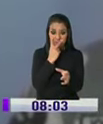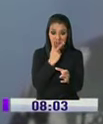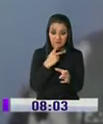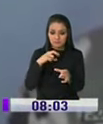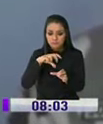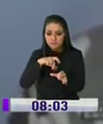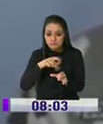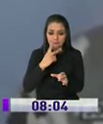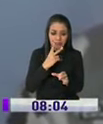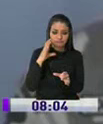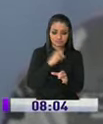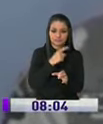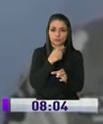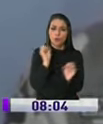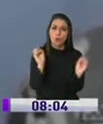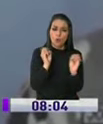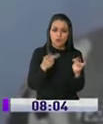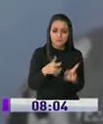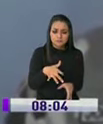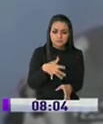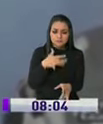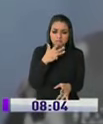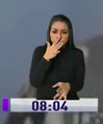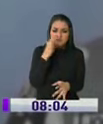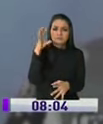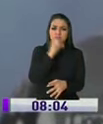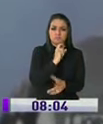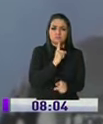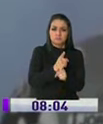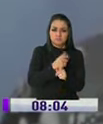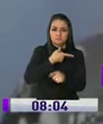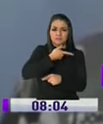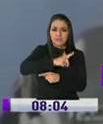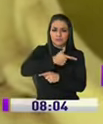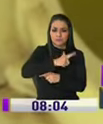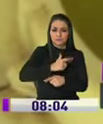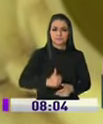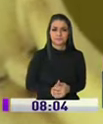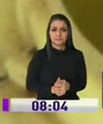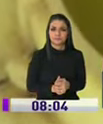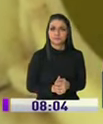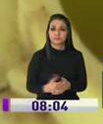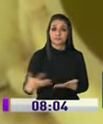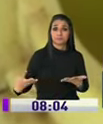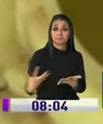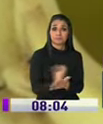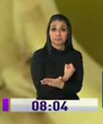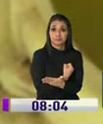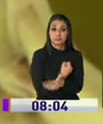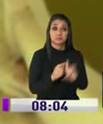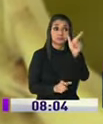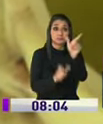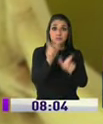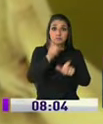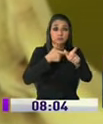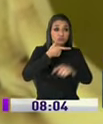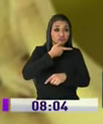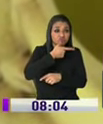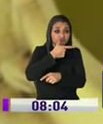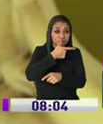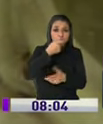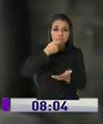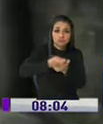manera el olor que emanaba de que se trataba de alcohol. Con este decomiso se ha evitado que personas consuman este licor, que